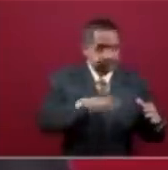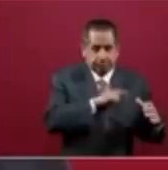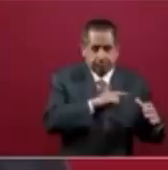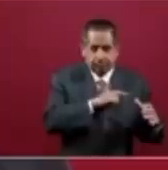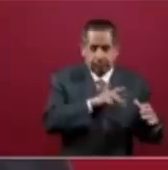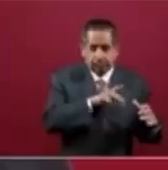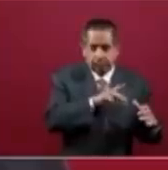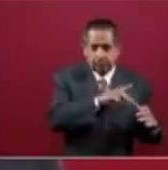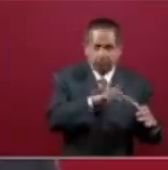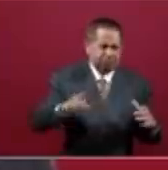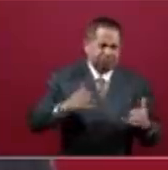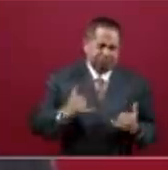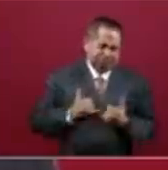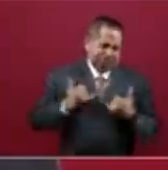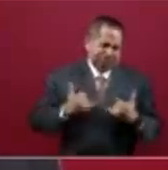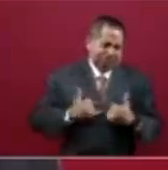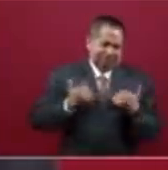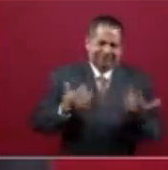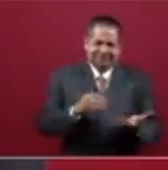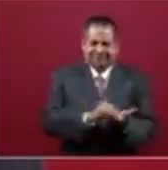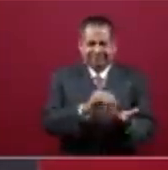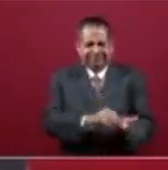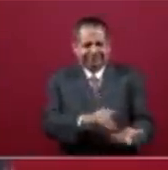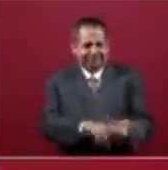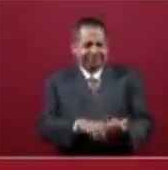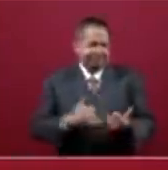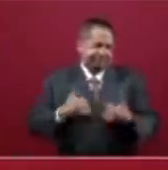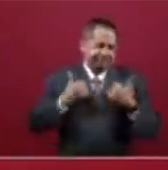todos jovenazos, mujeres y hombres,